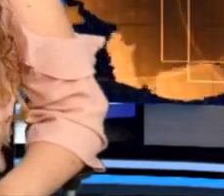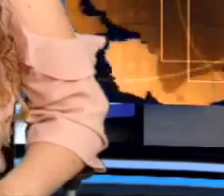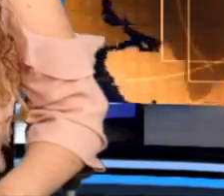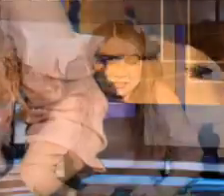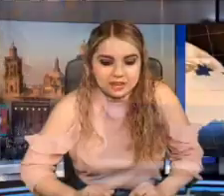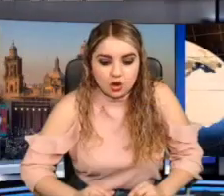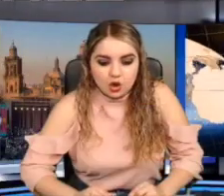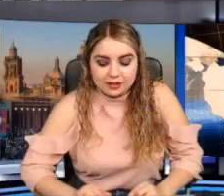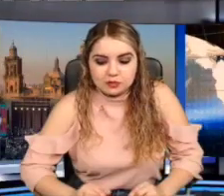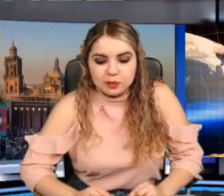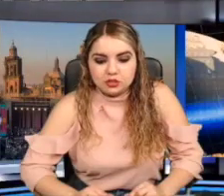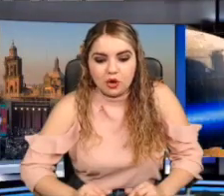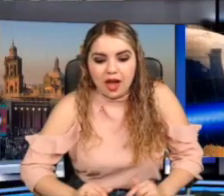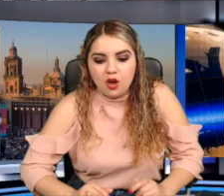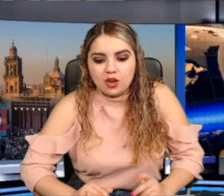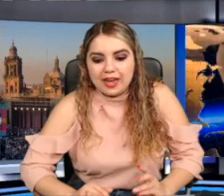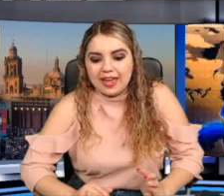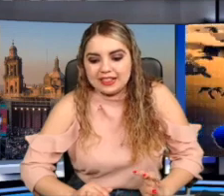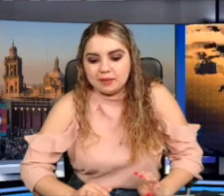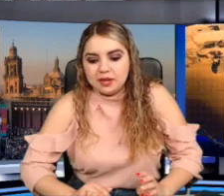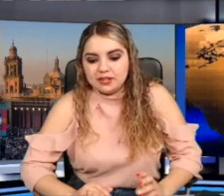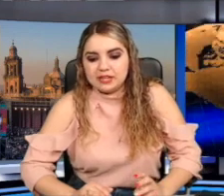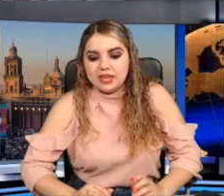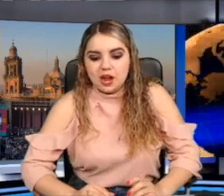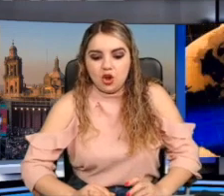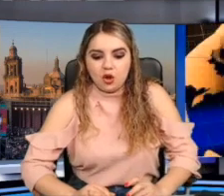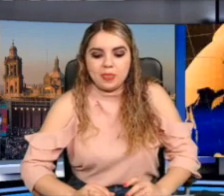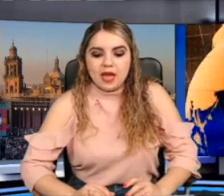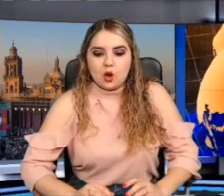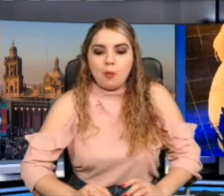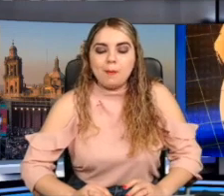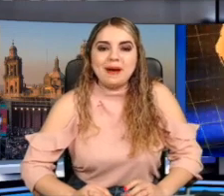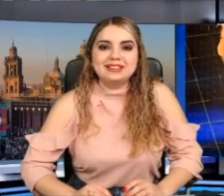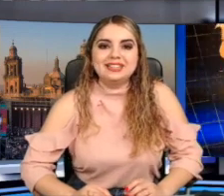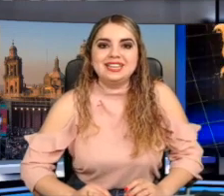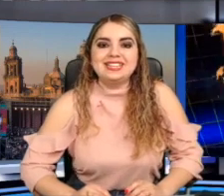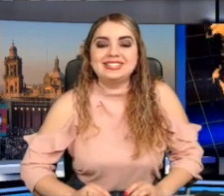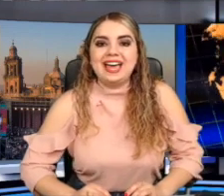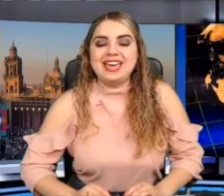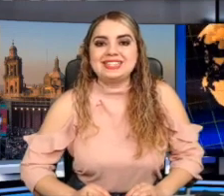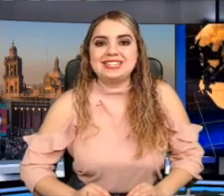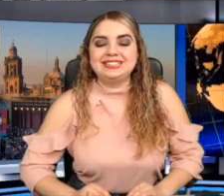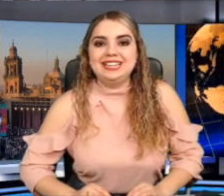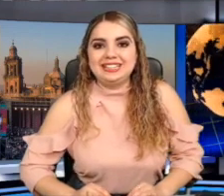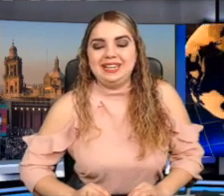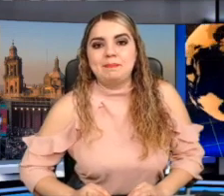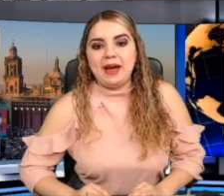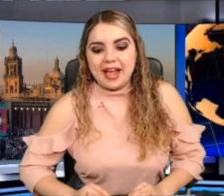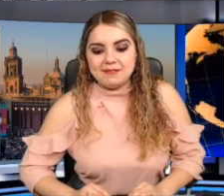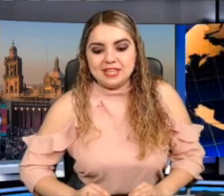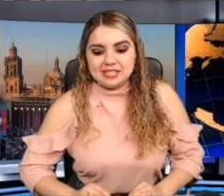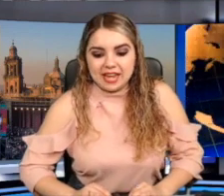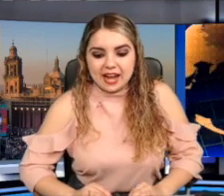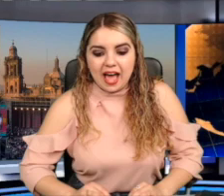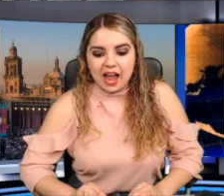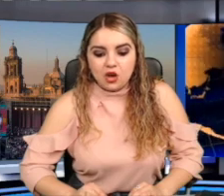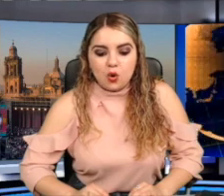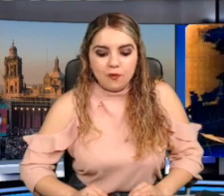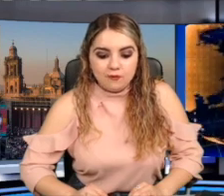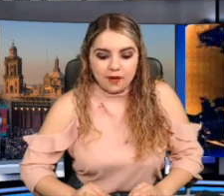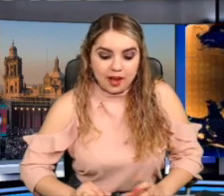Hugo López-Gatell con respecto a lo que él también señaló como parte de esta estrategia para